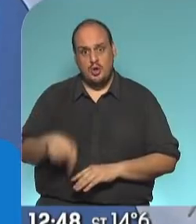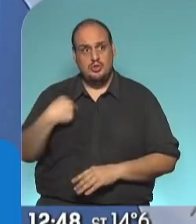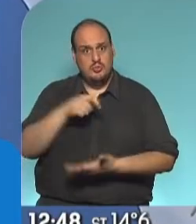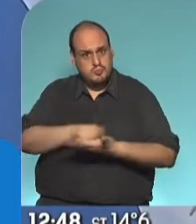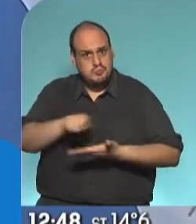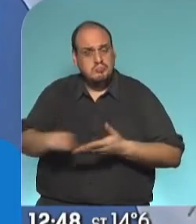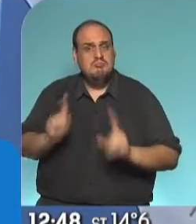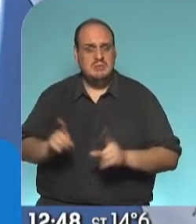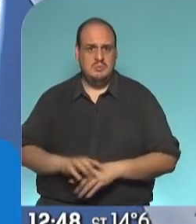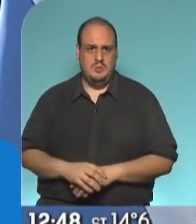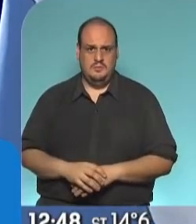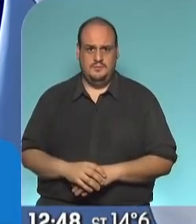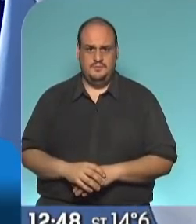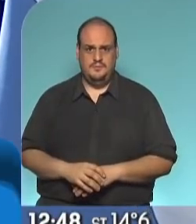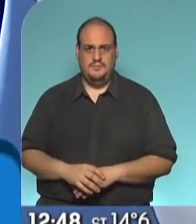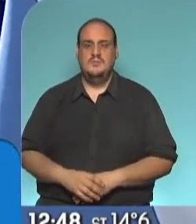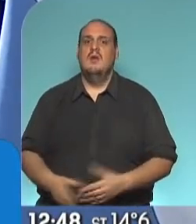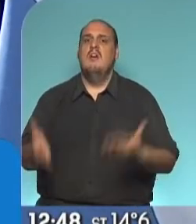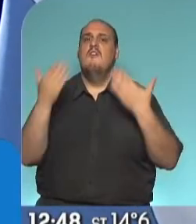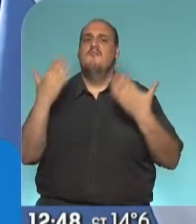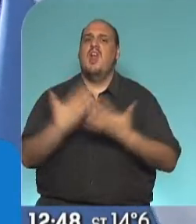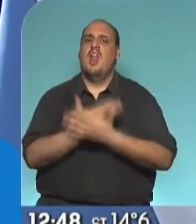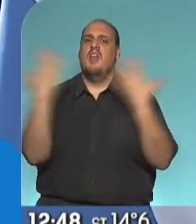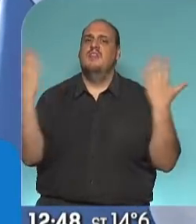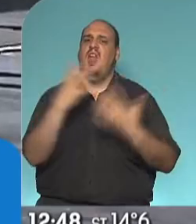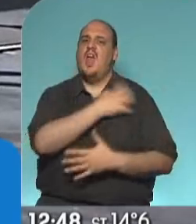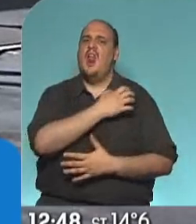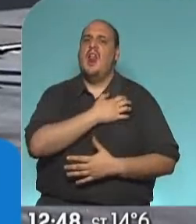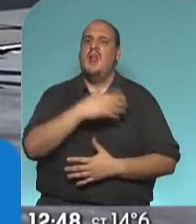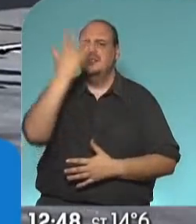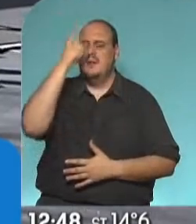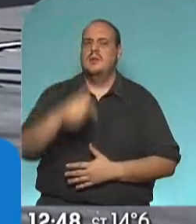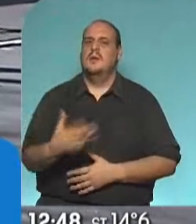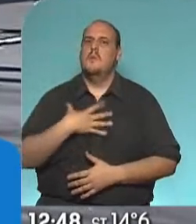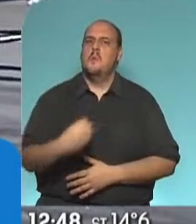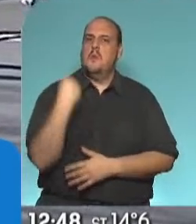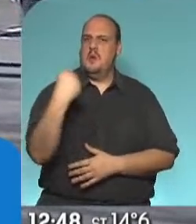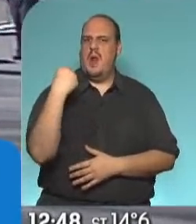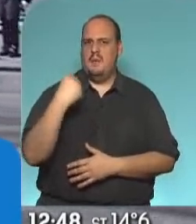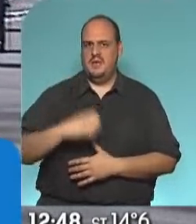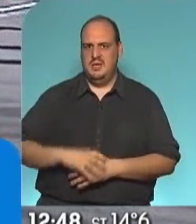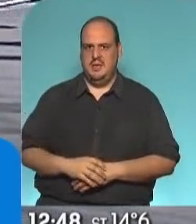mismo. Feliz día del general San Martín y viva la patria.